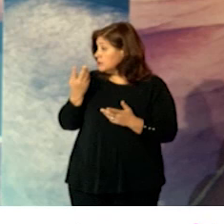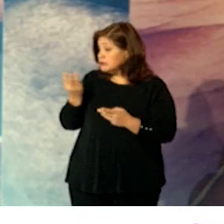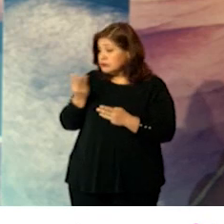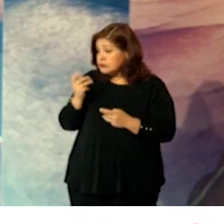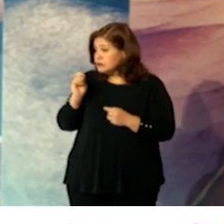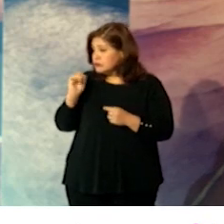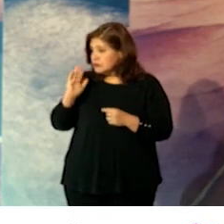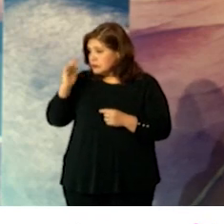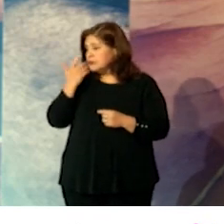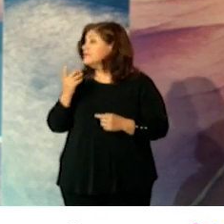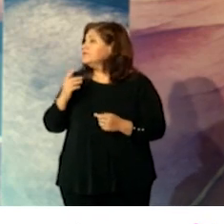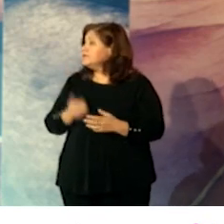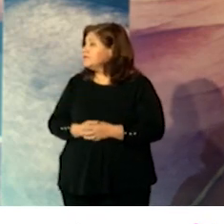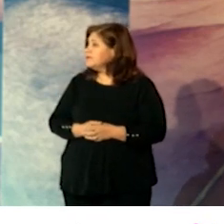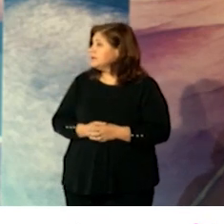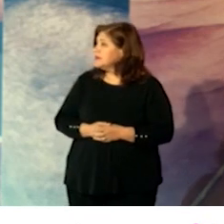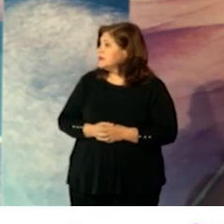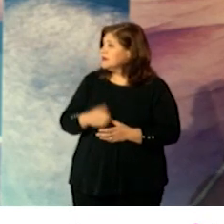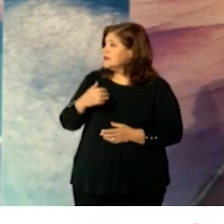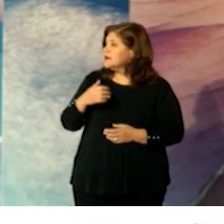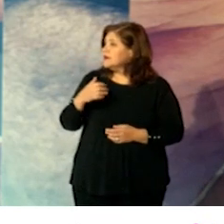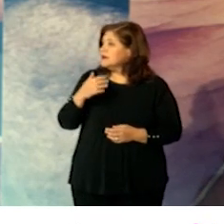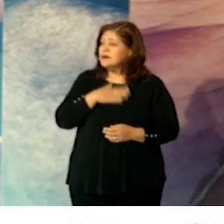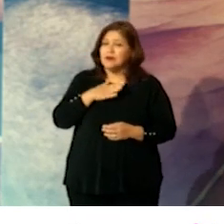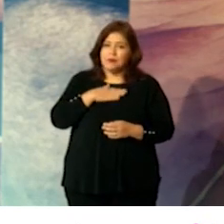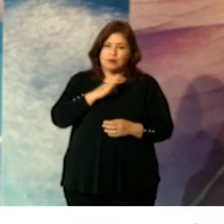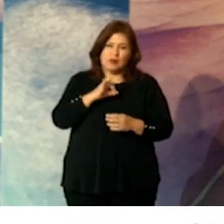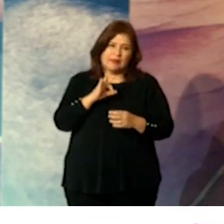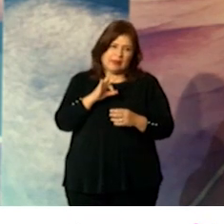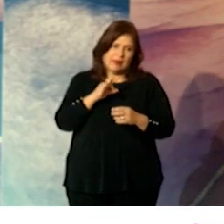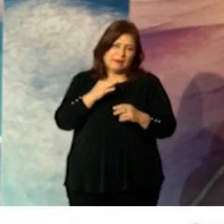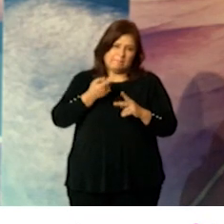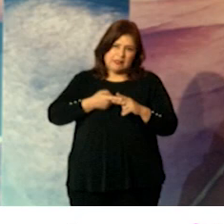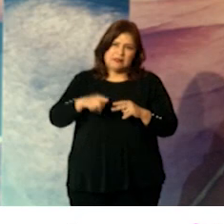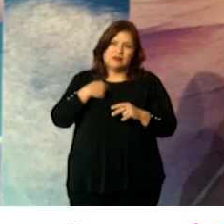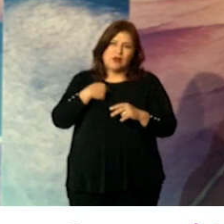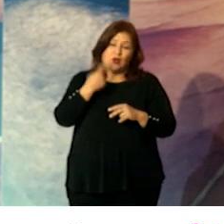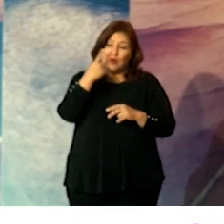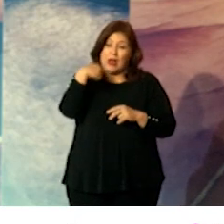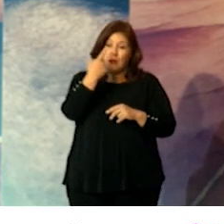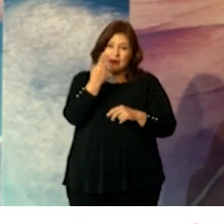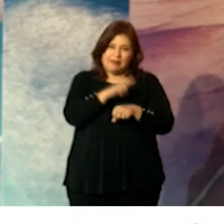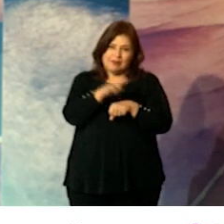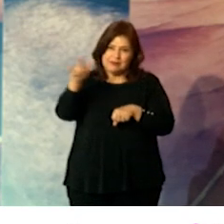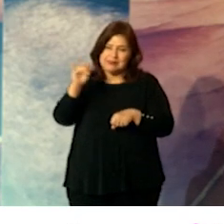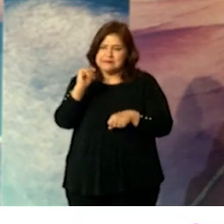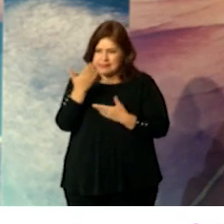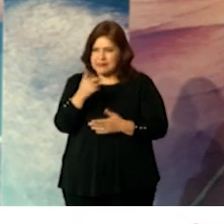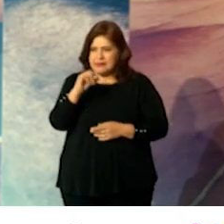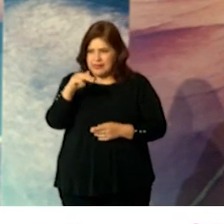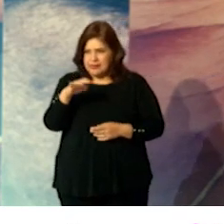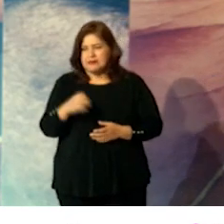las dejo. Yo puedo empezar porque me voy a tomar un vuelo en 1 hora. Adelante, Diane, por favor.